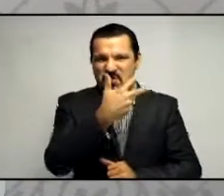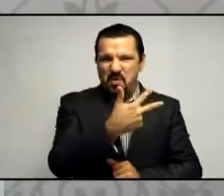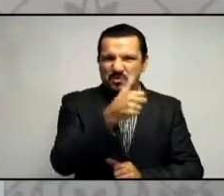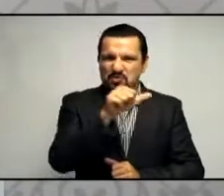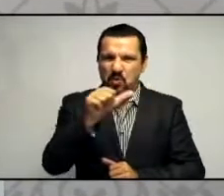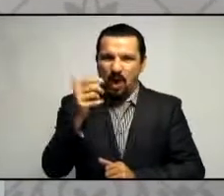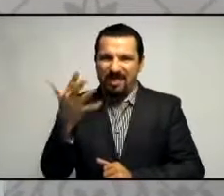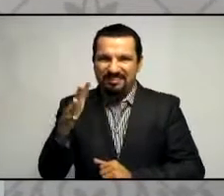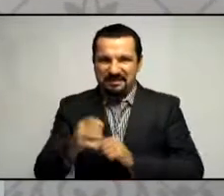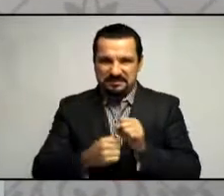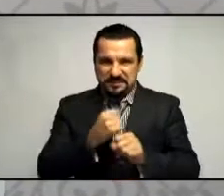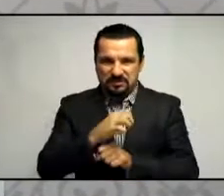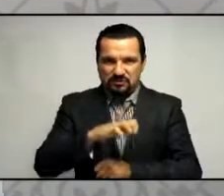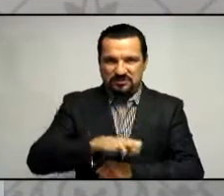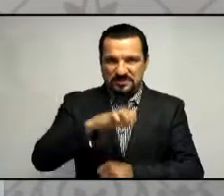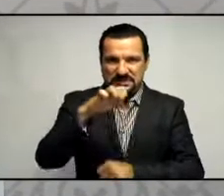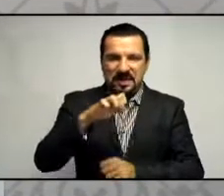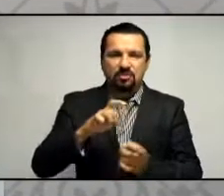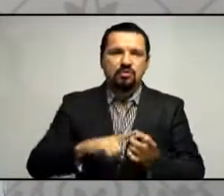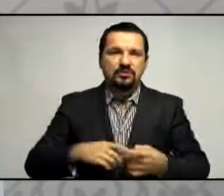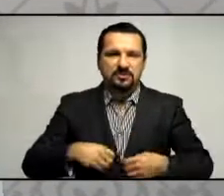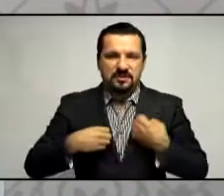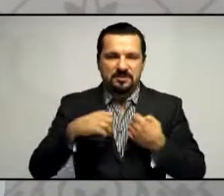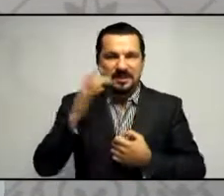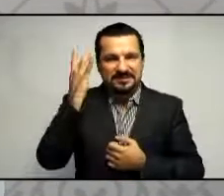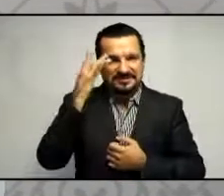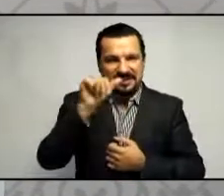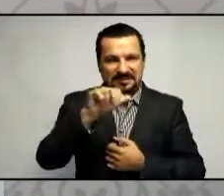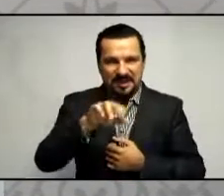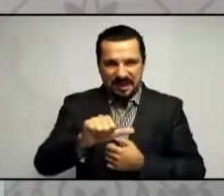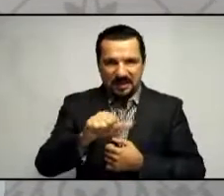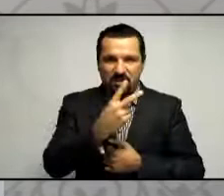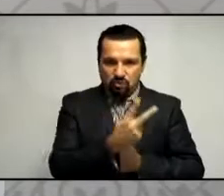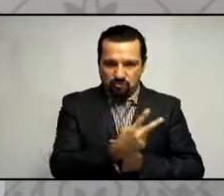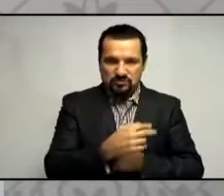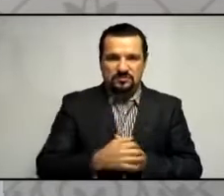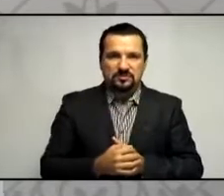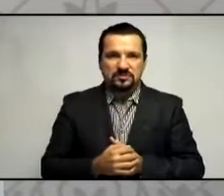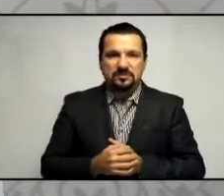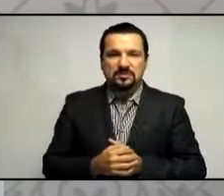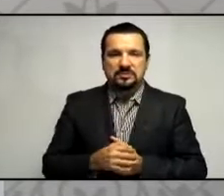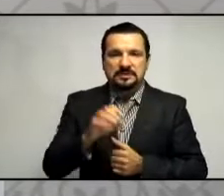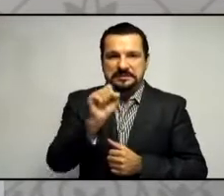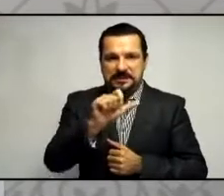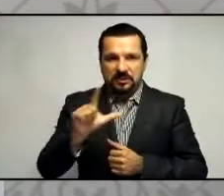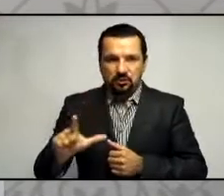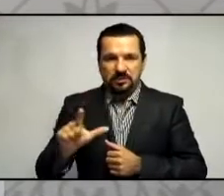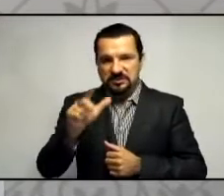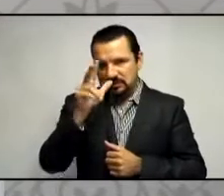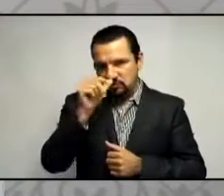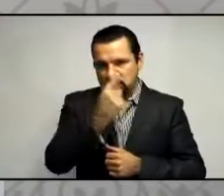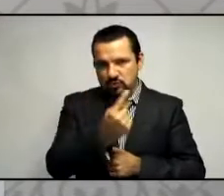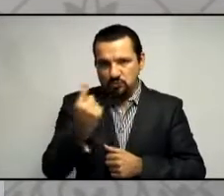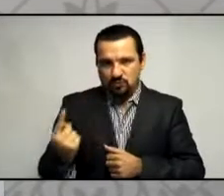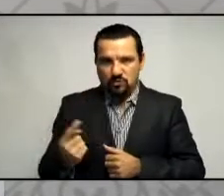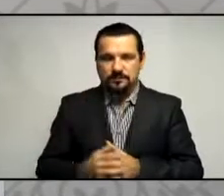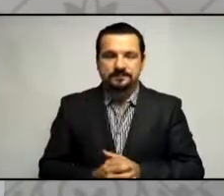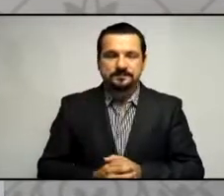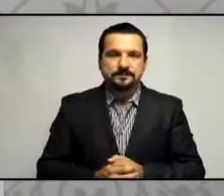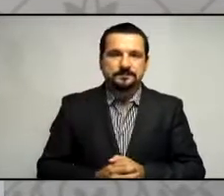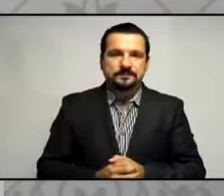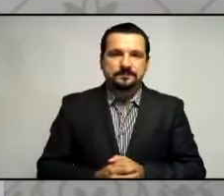10 años de edad. Residentes de Santana, 2 de ellos, y de San Luis Río Colorado y Hermosillo, 1 cada